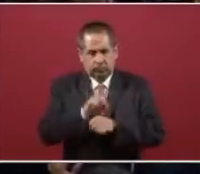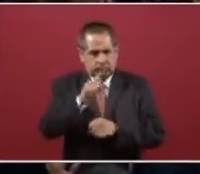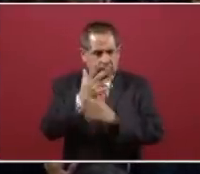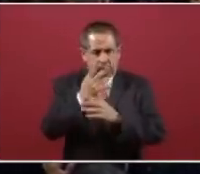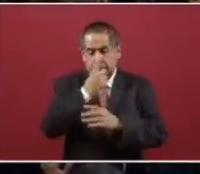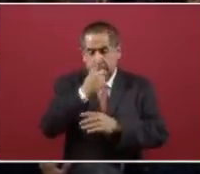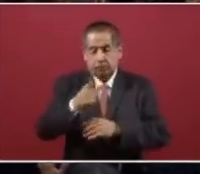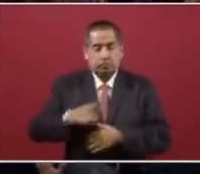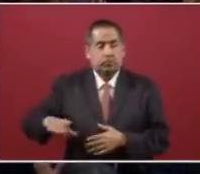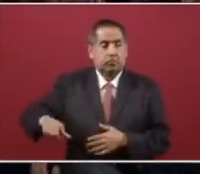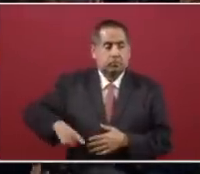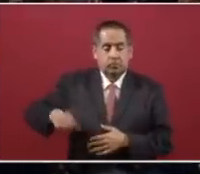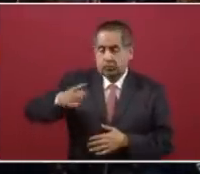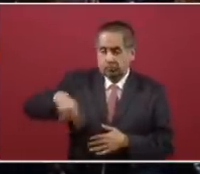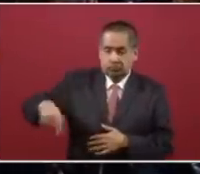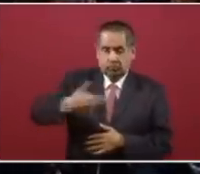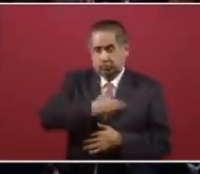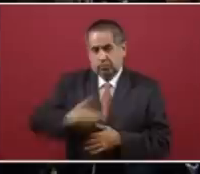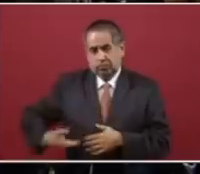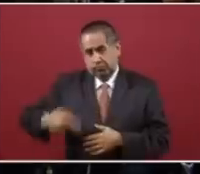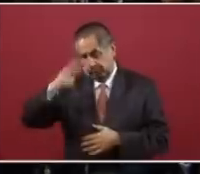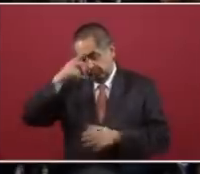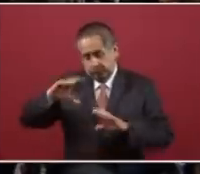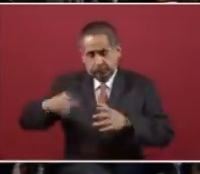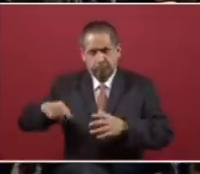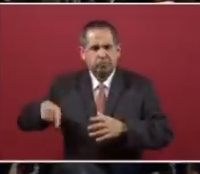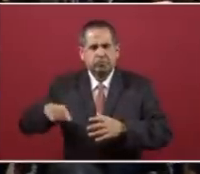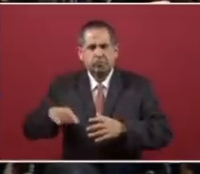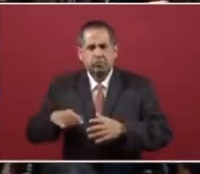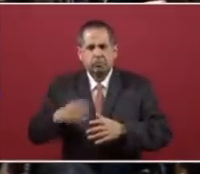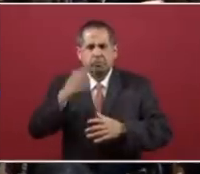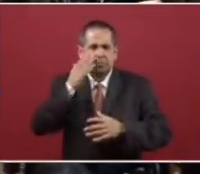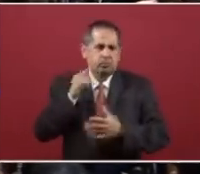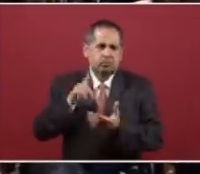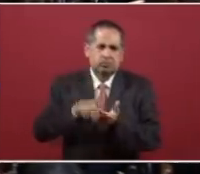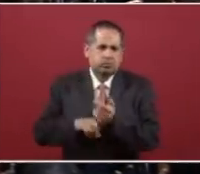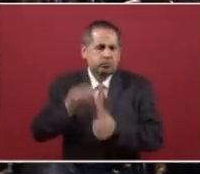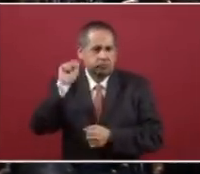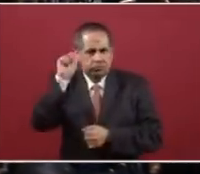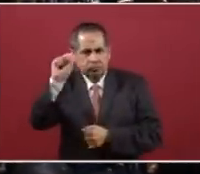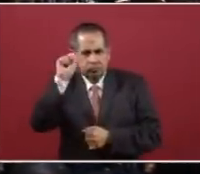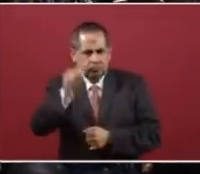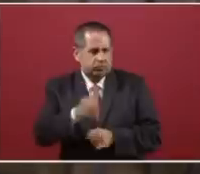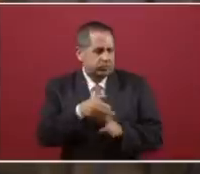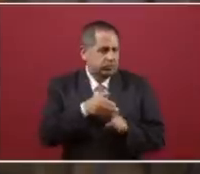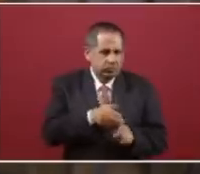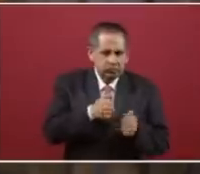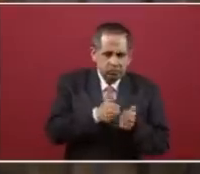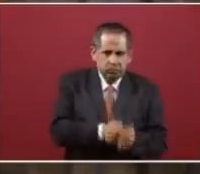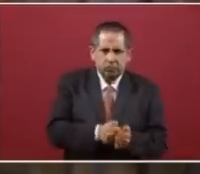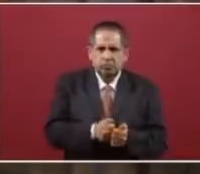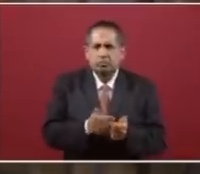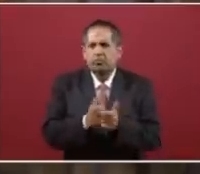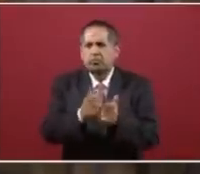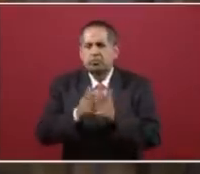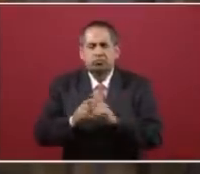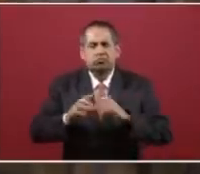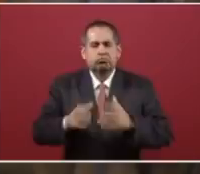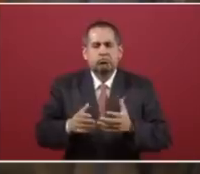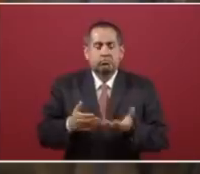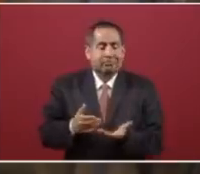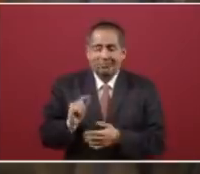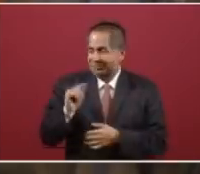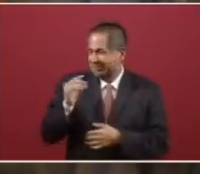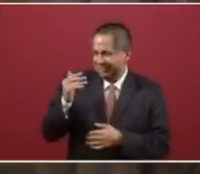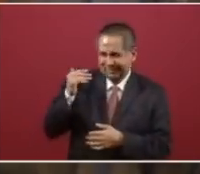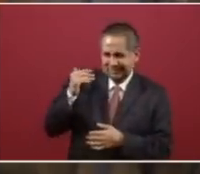el gobierno que la presidencia de la república no tenía sindicatos no pertenecía a algún grupo de poder y en las últimas